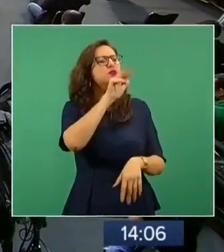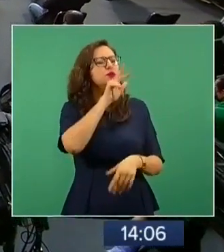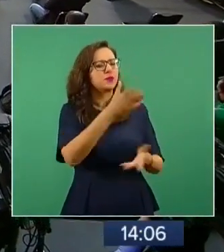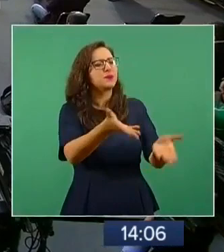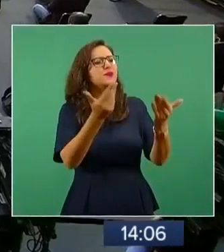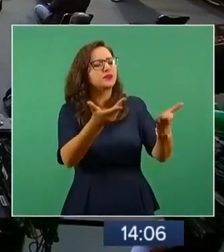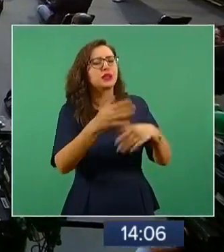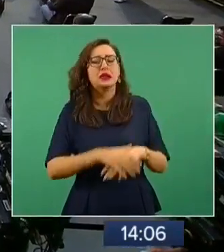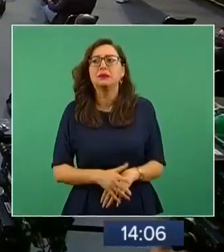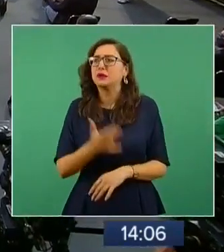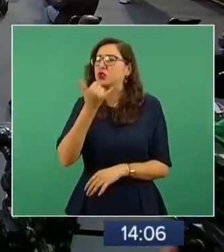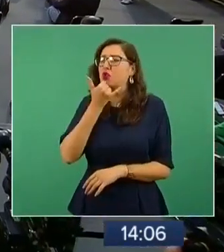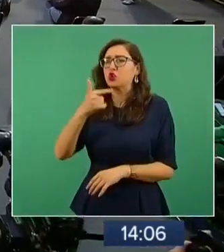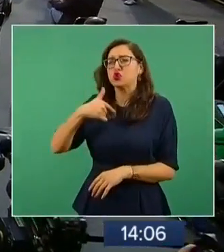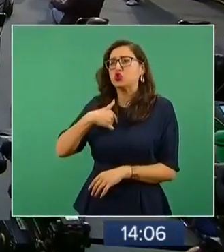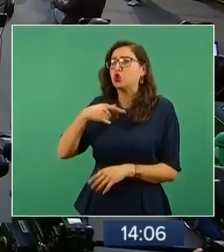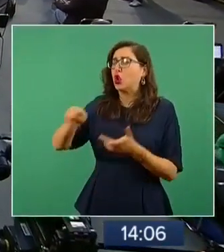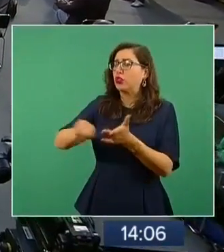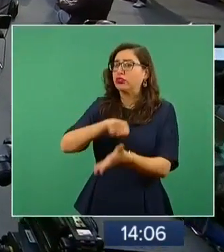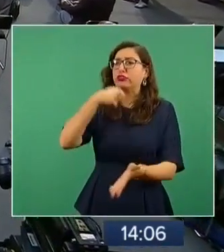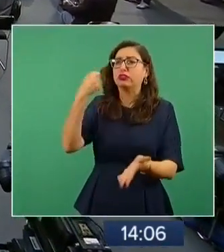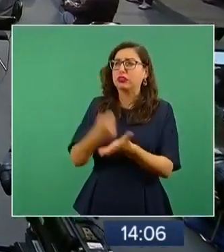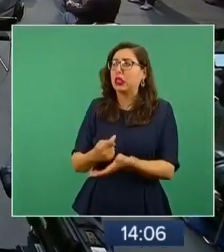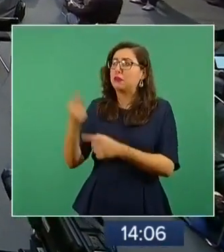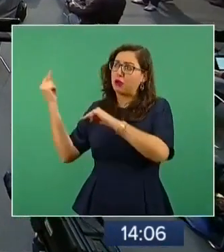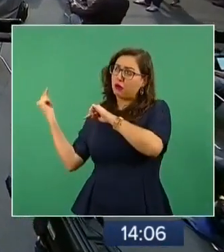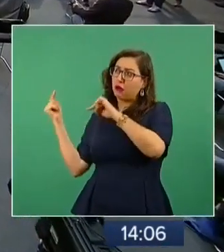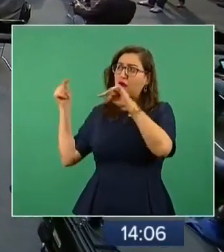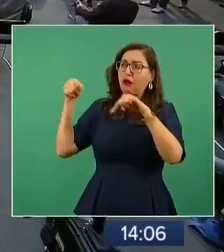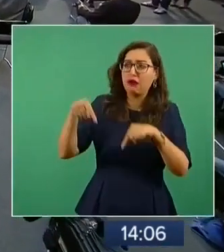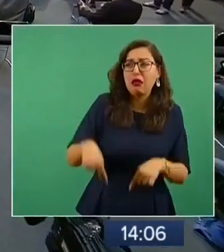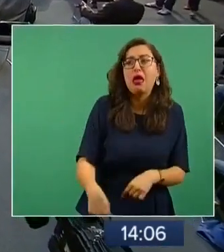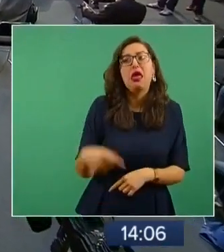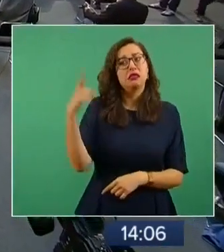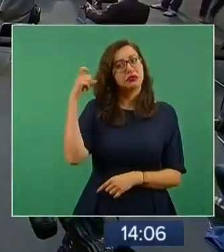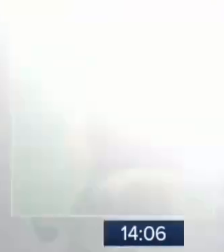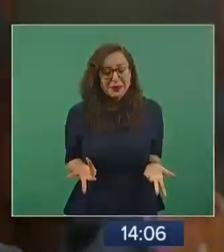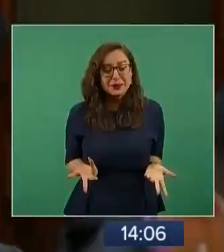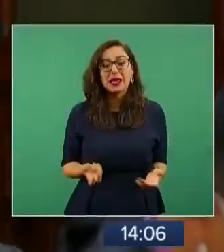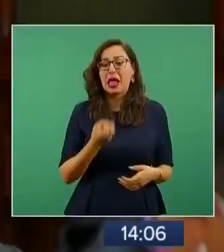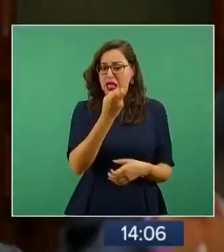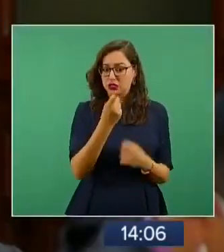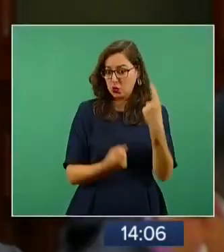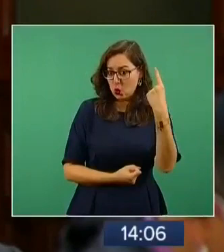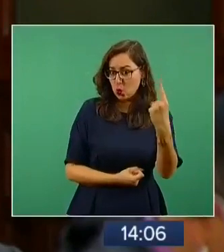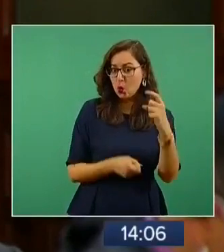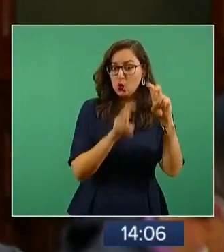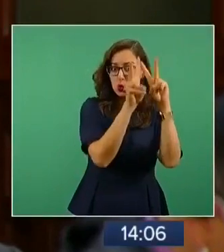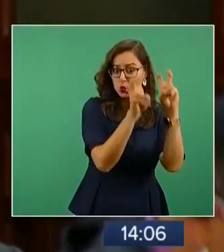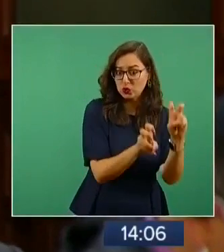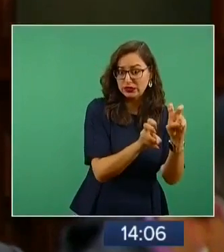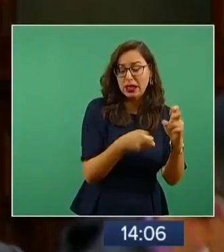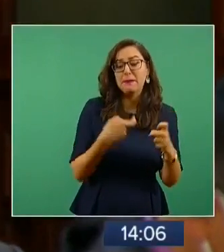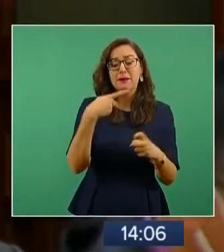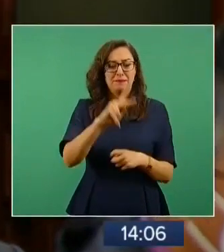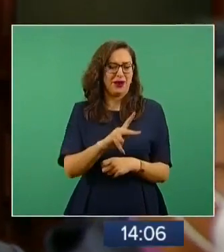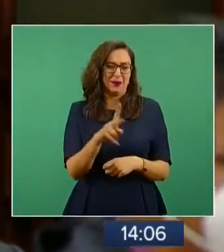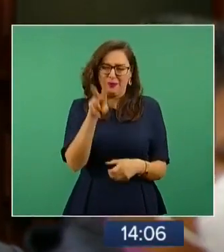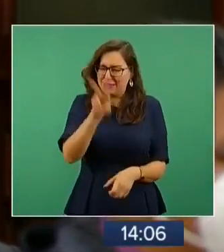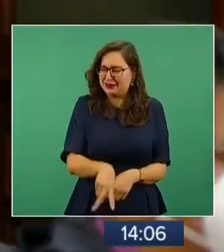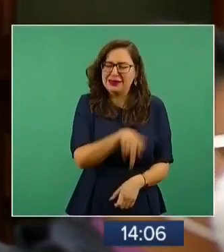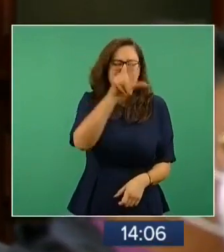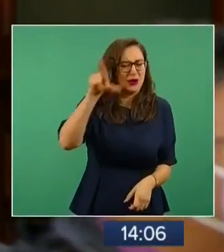Tamaulipas, es muy difícil que de Tamaulipas vengamos para acá los periodistas. La ingobernabilidad se demuestra por todos